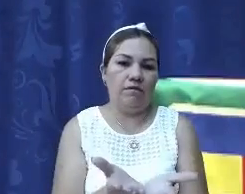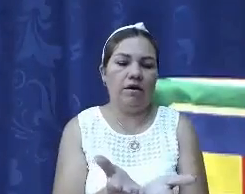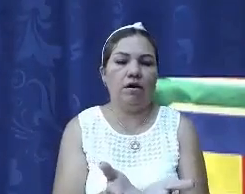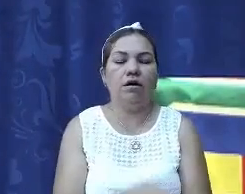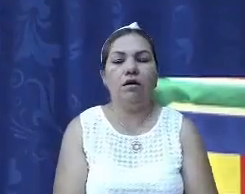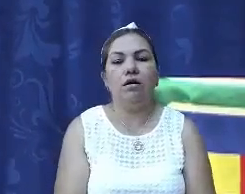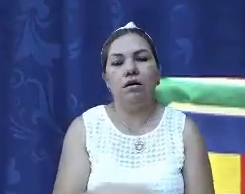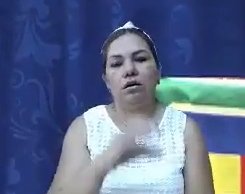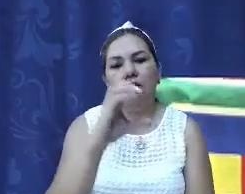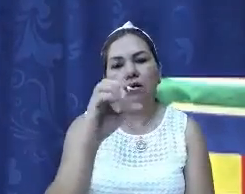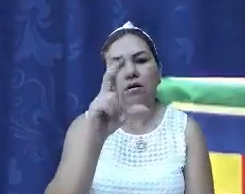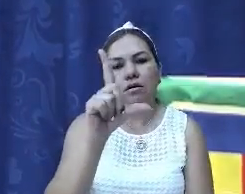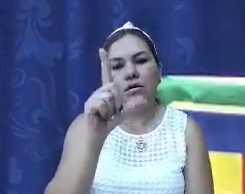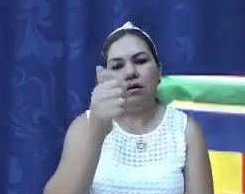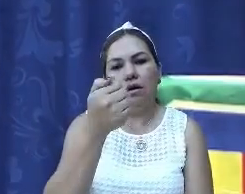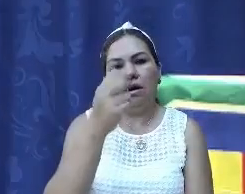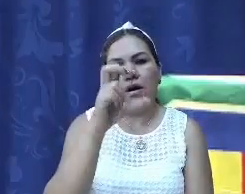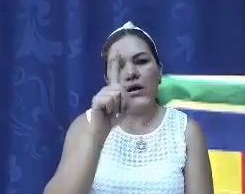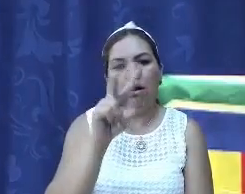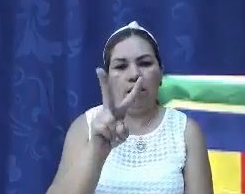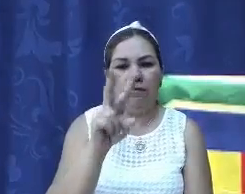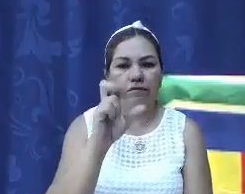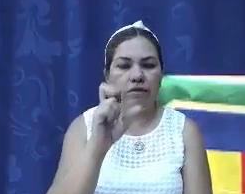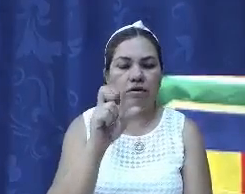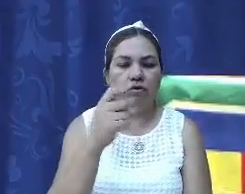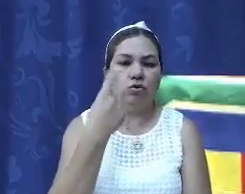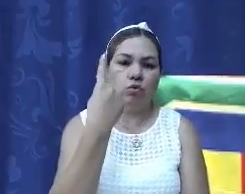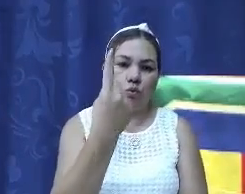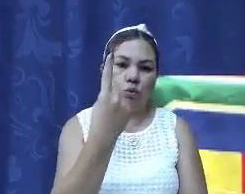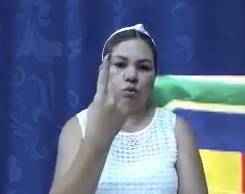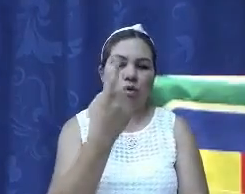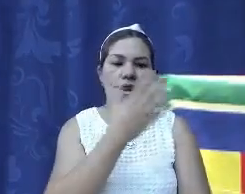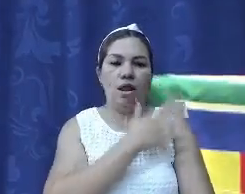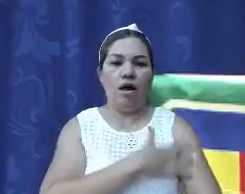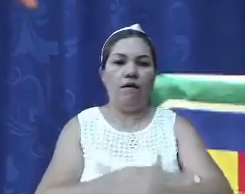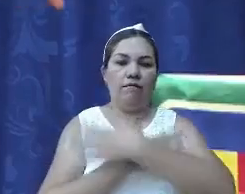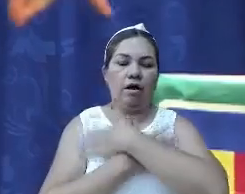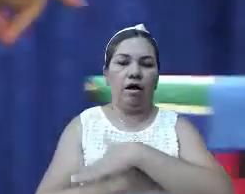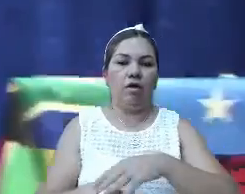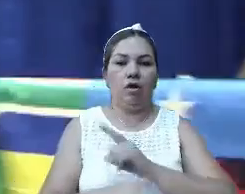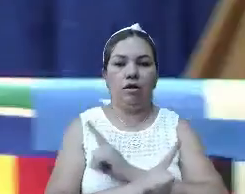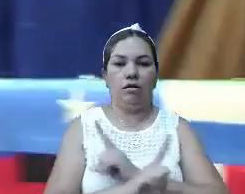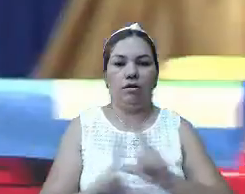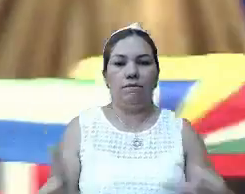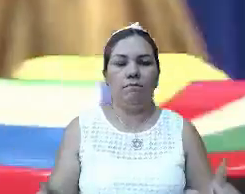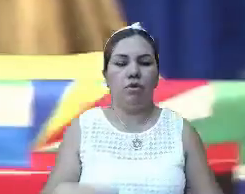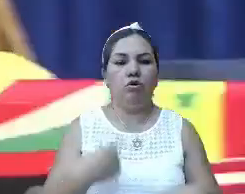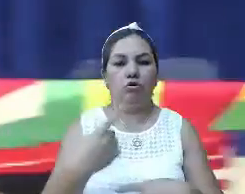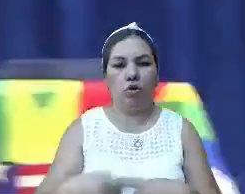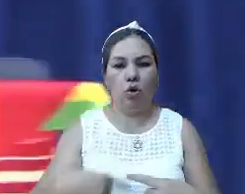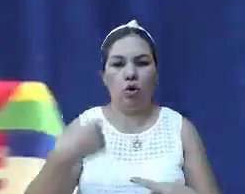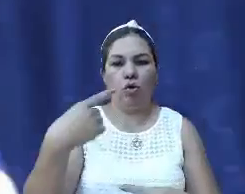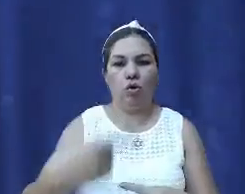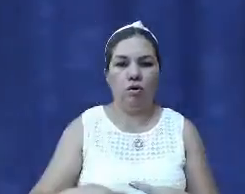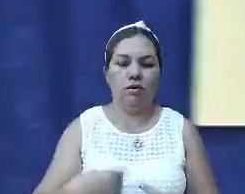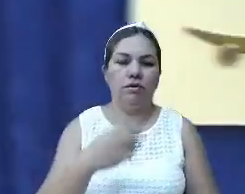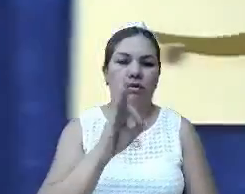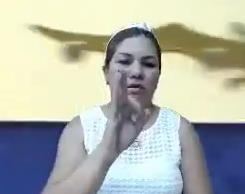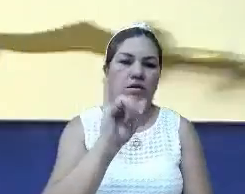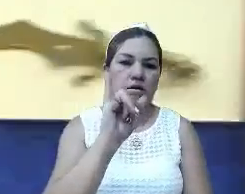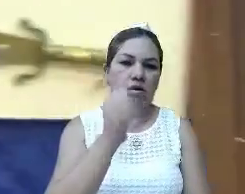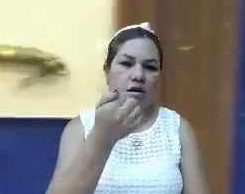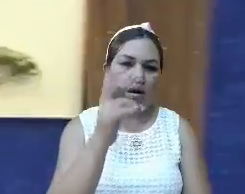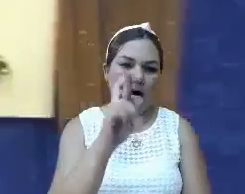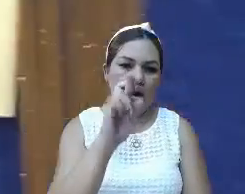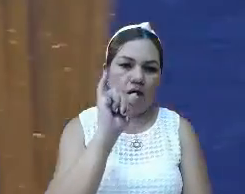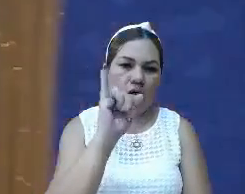Diga conmigo: un lavado diario a través de estar conectado a la palabra, a través de congregar y ser exhortado